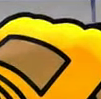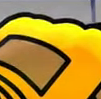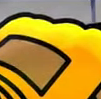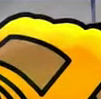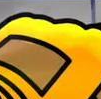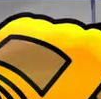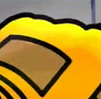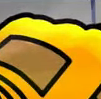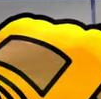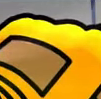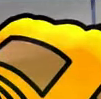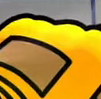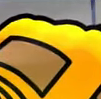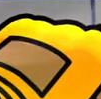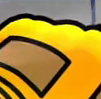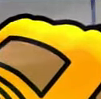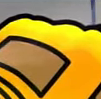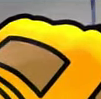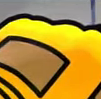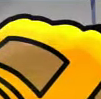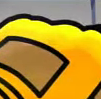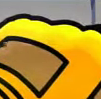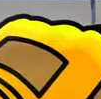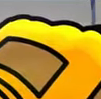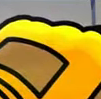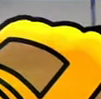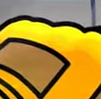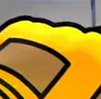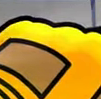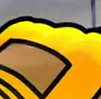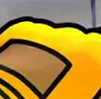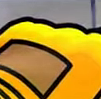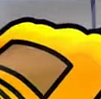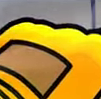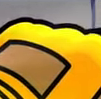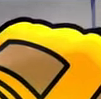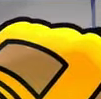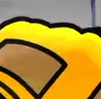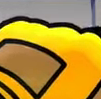7 segundos respondiendo un mensaje de texto, recorres 7